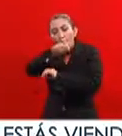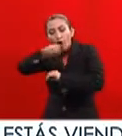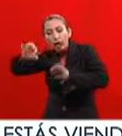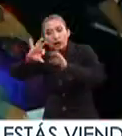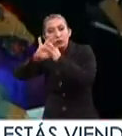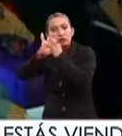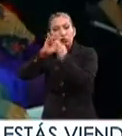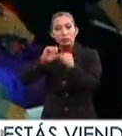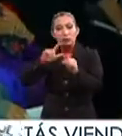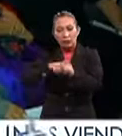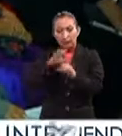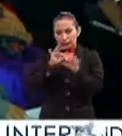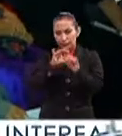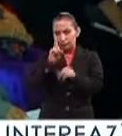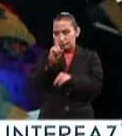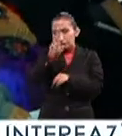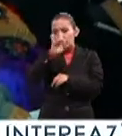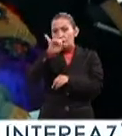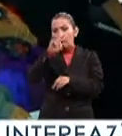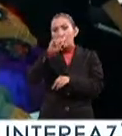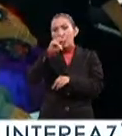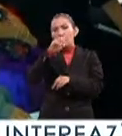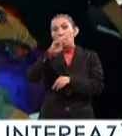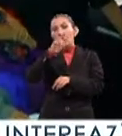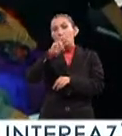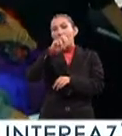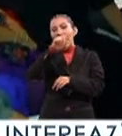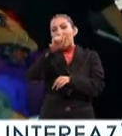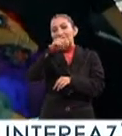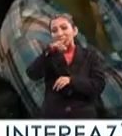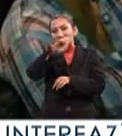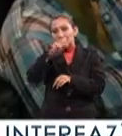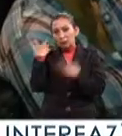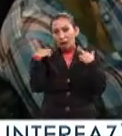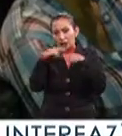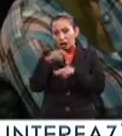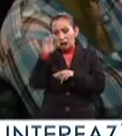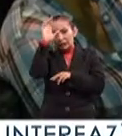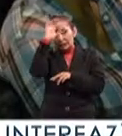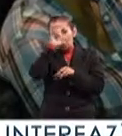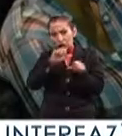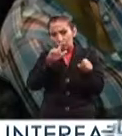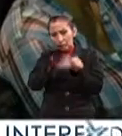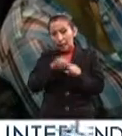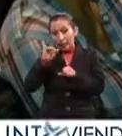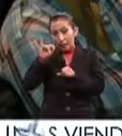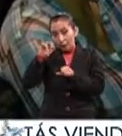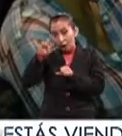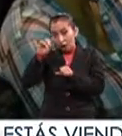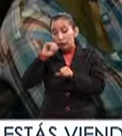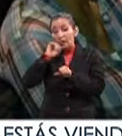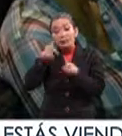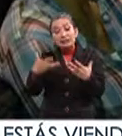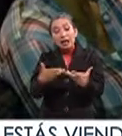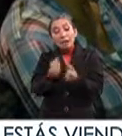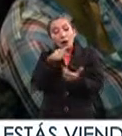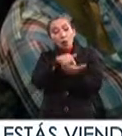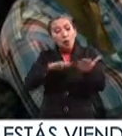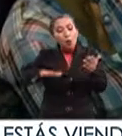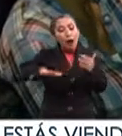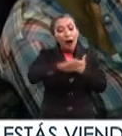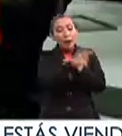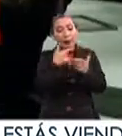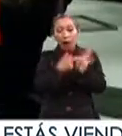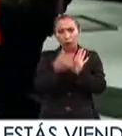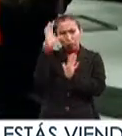organización social. Como lo explica el doctor Juan Pablo Vázquez, profesor de Ciencias Sociales y Políticas de la Ibero, también la recuperación de un espacio es